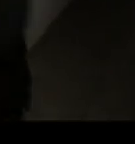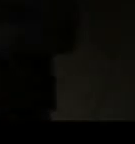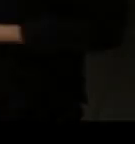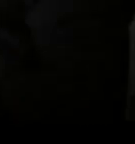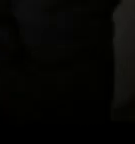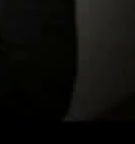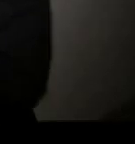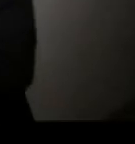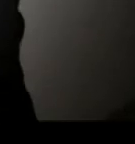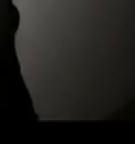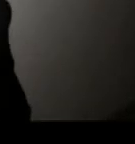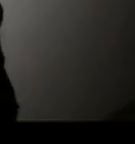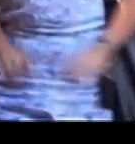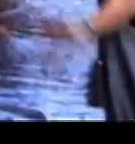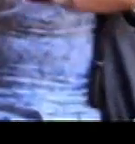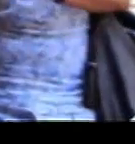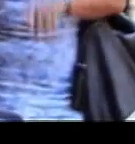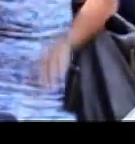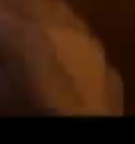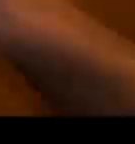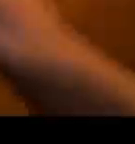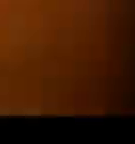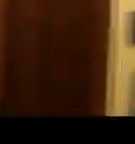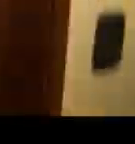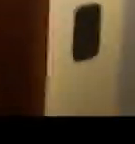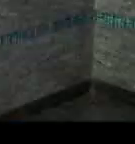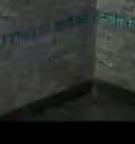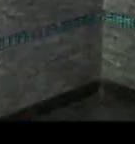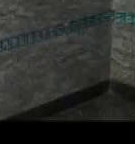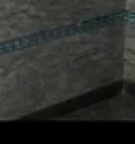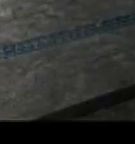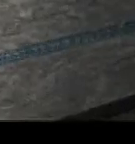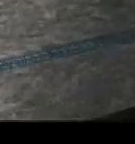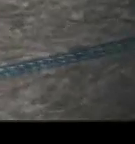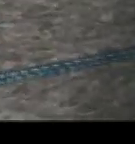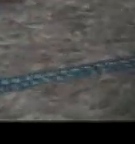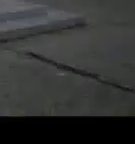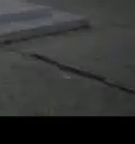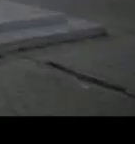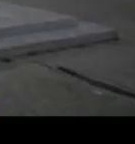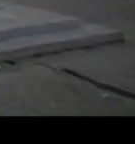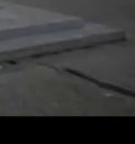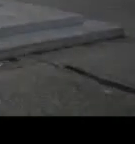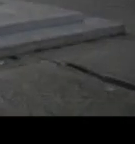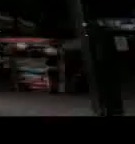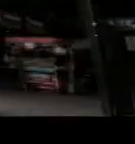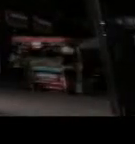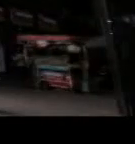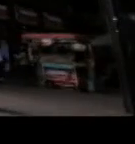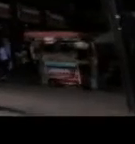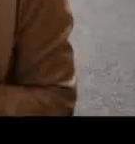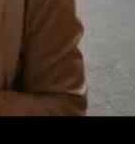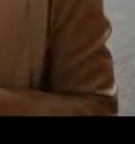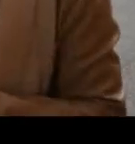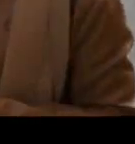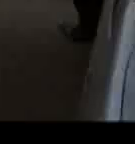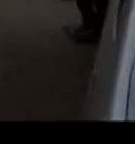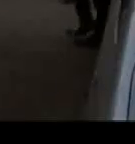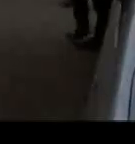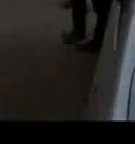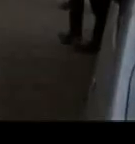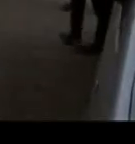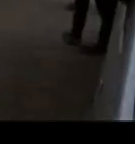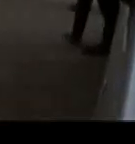En noviembre, acompaña a Galo Arellano en su búsqueda de compatriotas. En Chile,